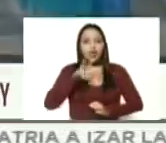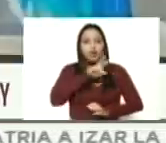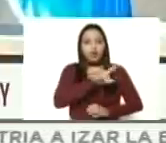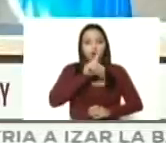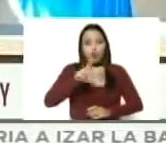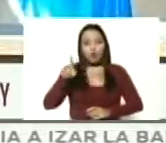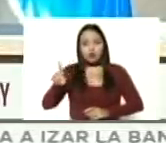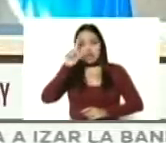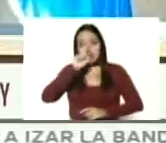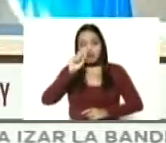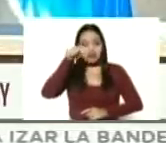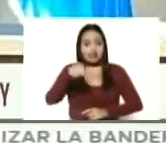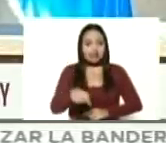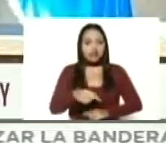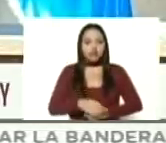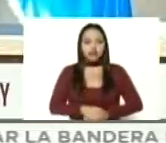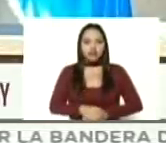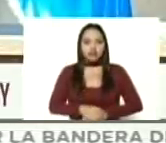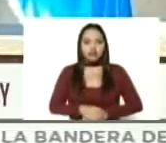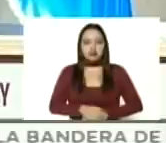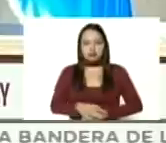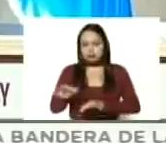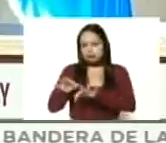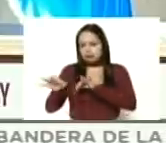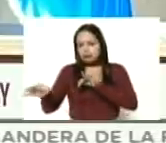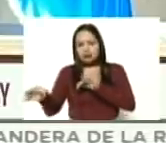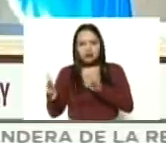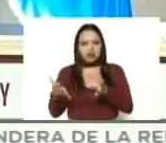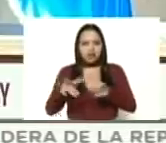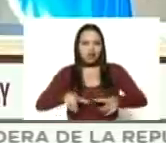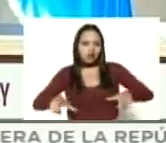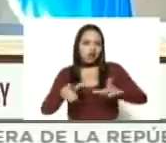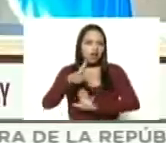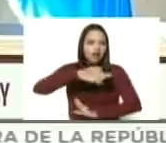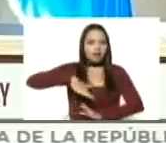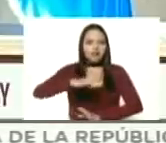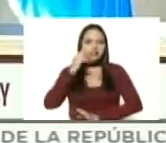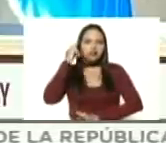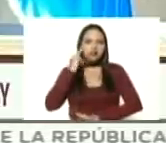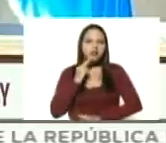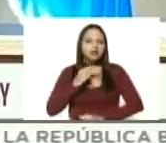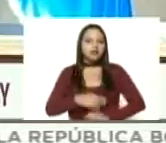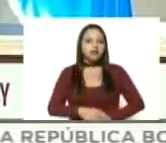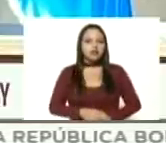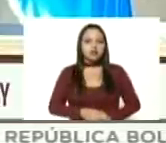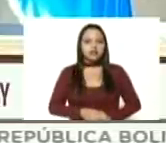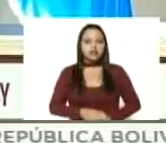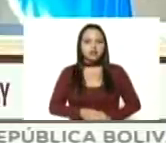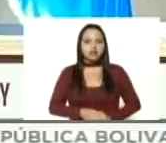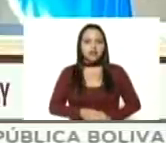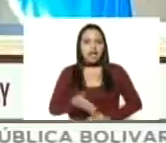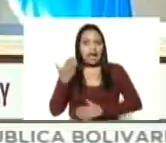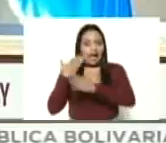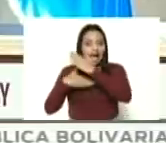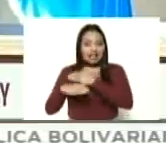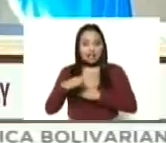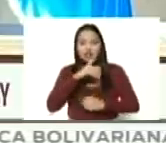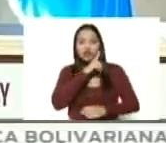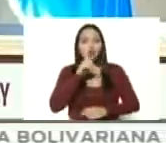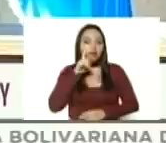211 años aquí, a 200 metros, en la Plaza Bolívar, antigua Plaza Mayor, ahí